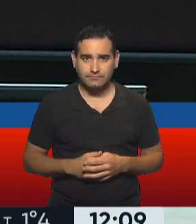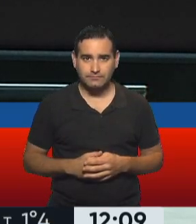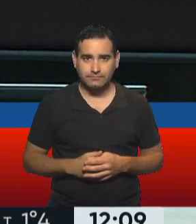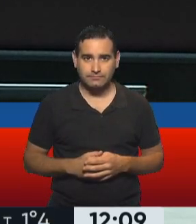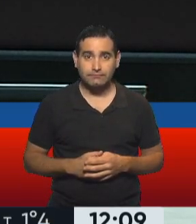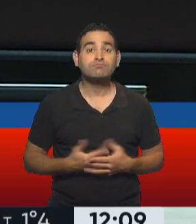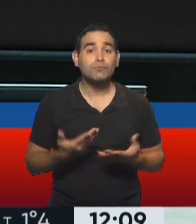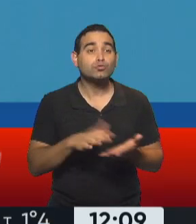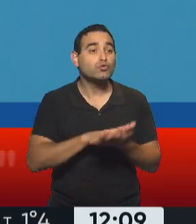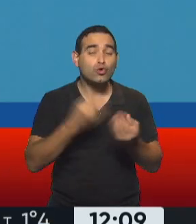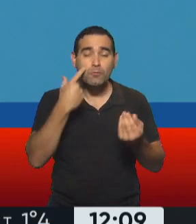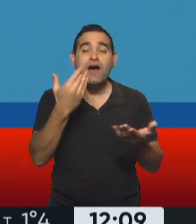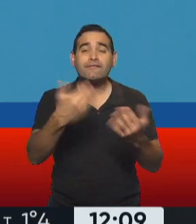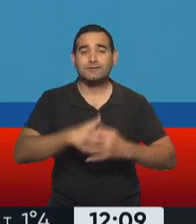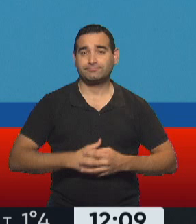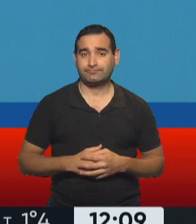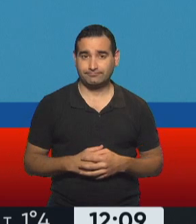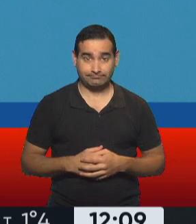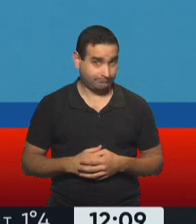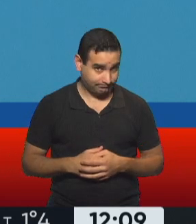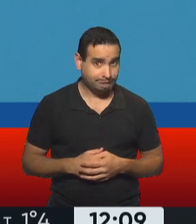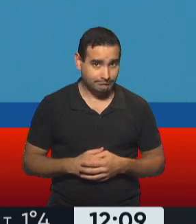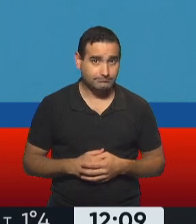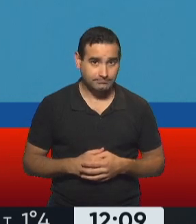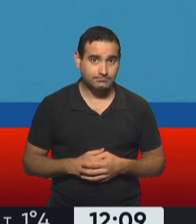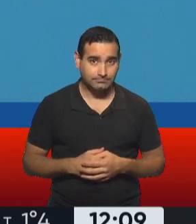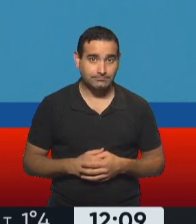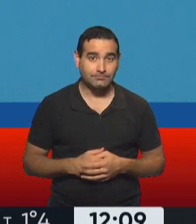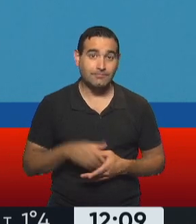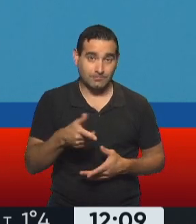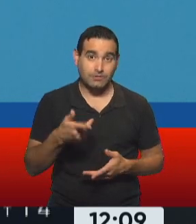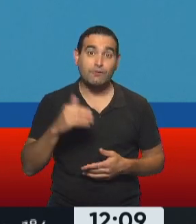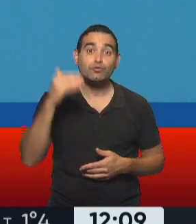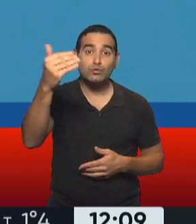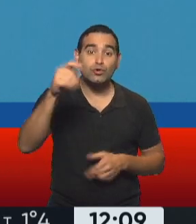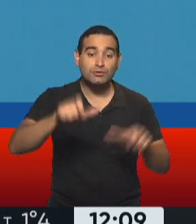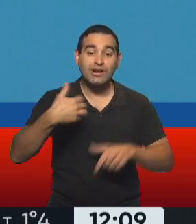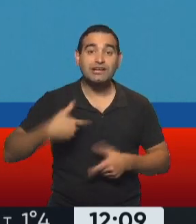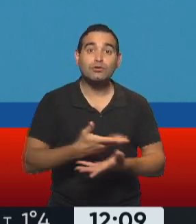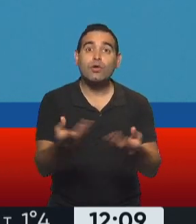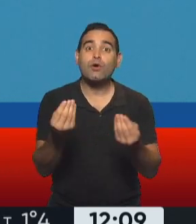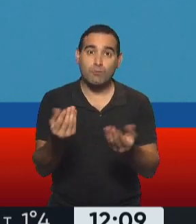¿Cómo vamos a resolver este problema? Porque ahí está también, ahí se juega el destino de los argentinos y argentinas.